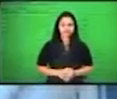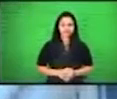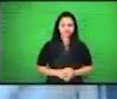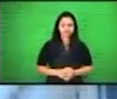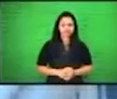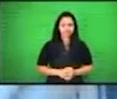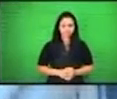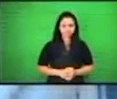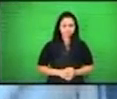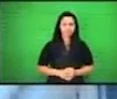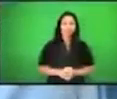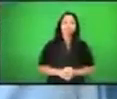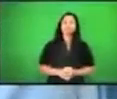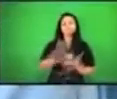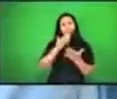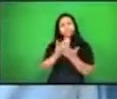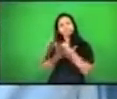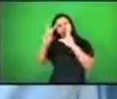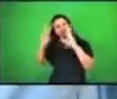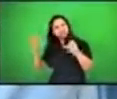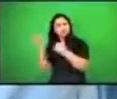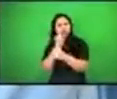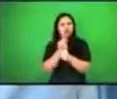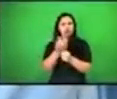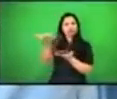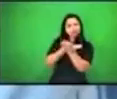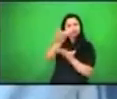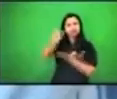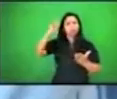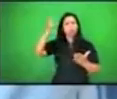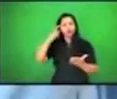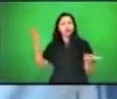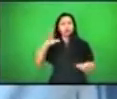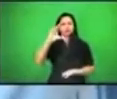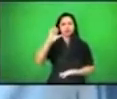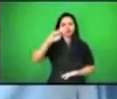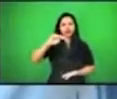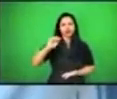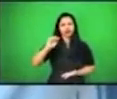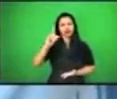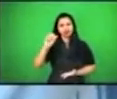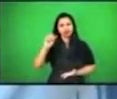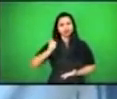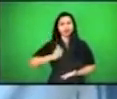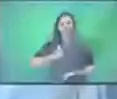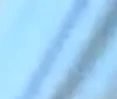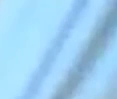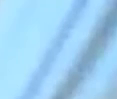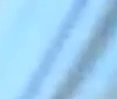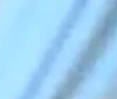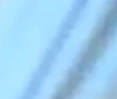de trabajar colaborativamente con los gobiernos, como en el caso de Canadá, para reducir la brecha digital en las áreas rurales